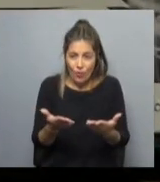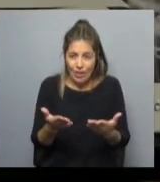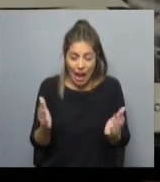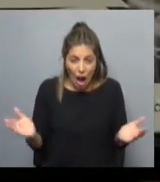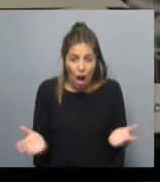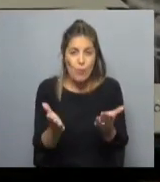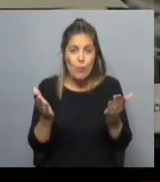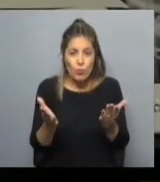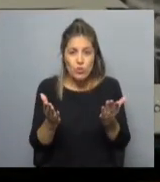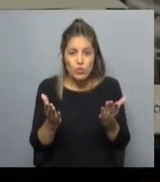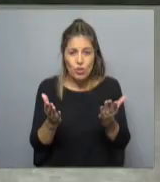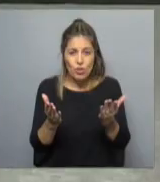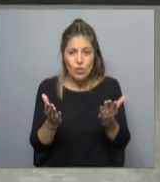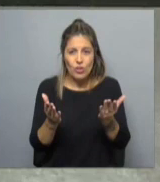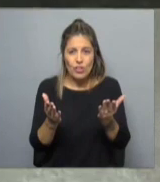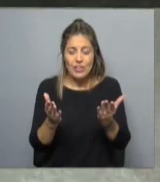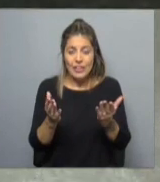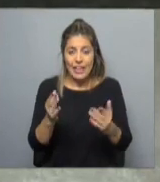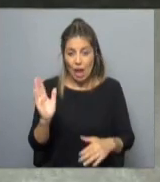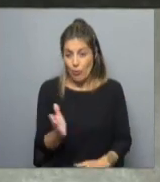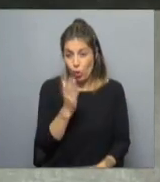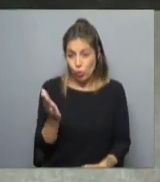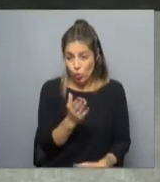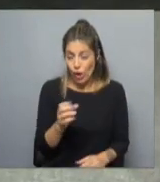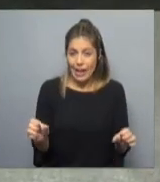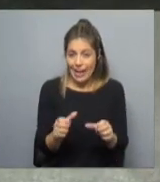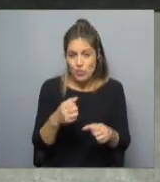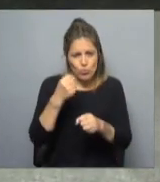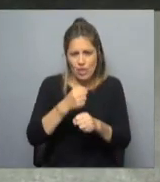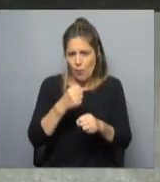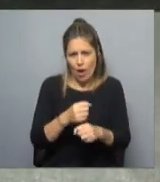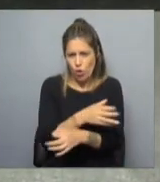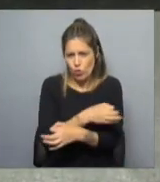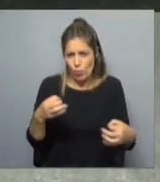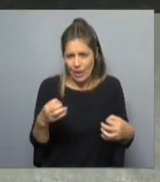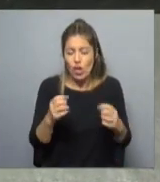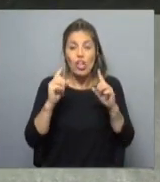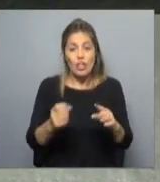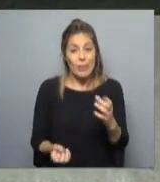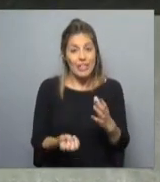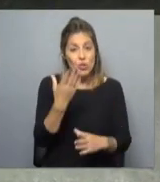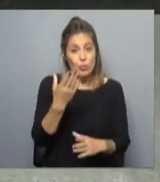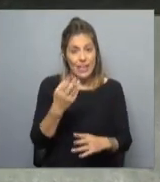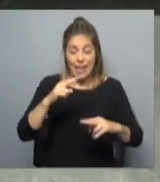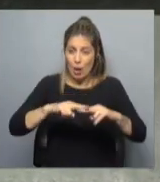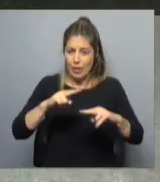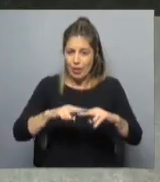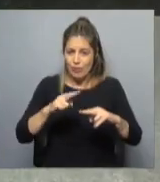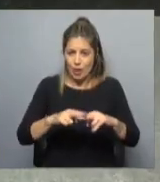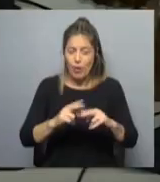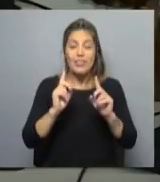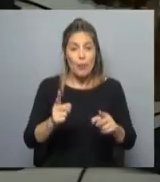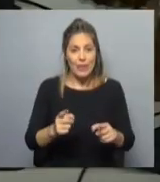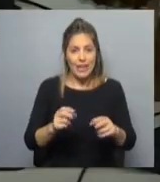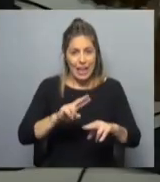impulso de Mauro Correa, de Little Butterfly Records, que hizo tremendo trabajo, también logró que se subiera a las plataformas y ahora la reedición está en